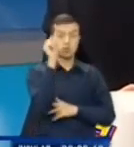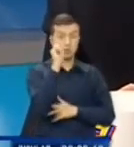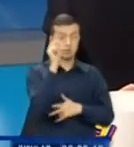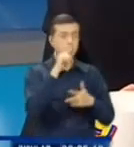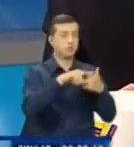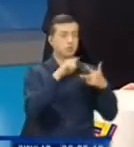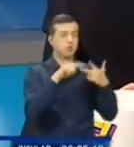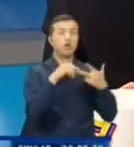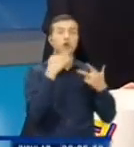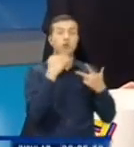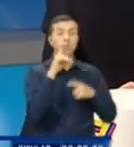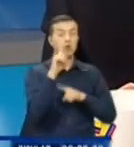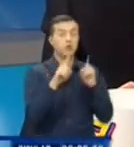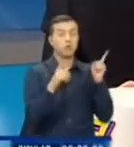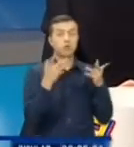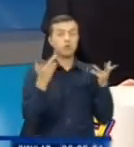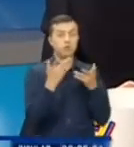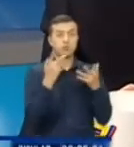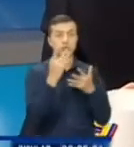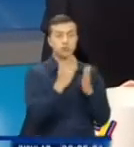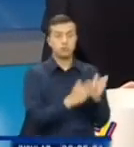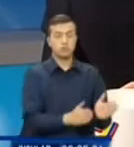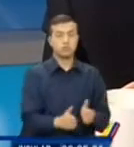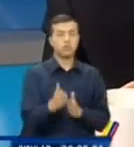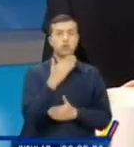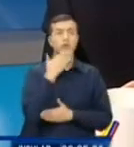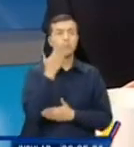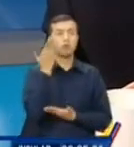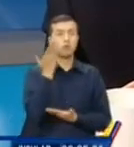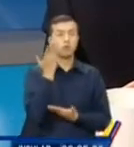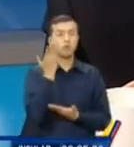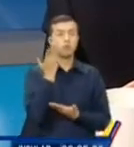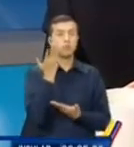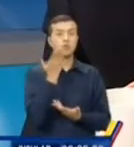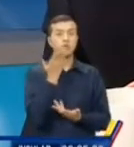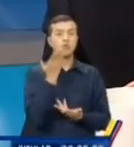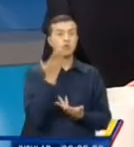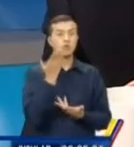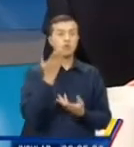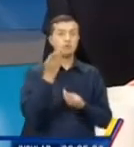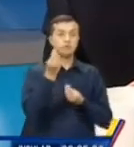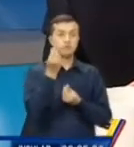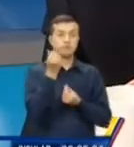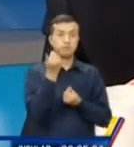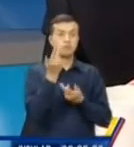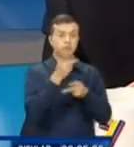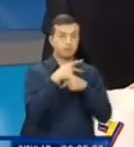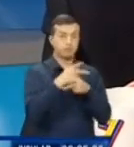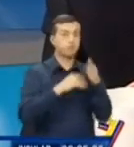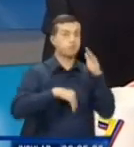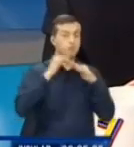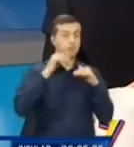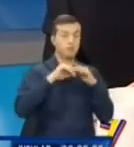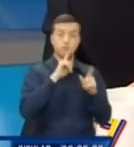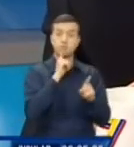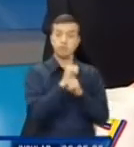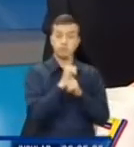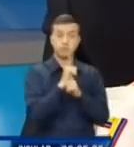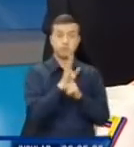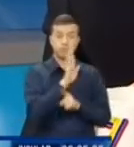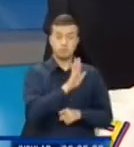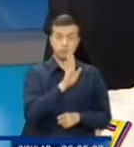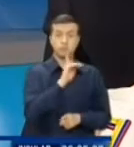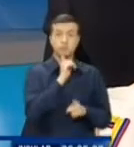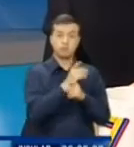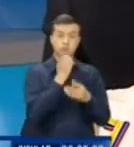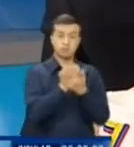a proteger de los intermediarios y tercero cómo disminuir estructura de costos para ser más productivos en términos de generar también